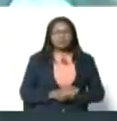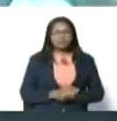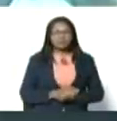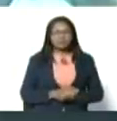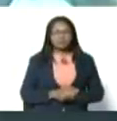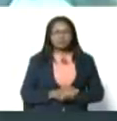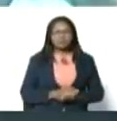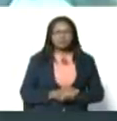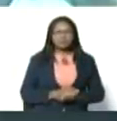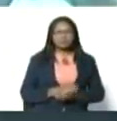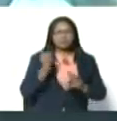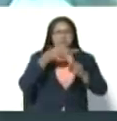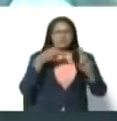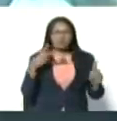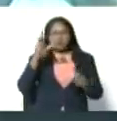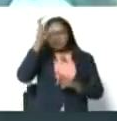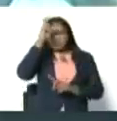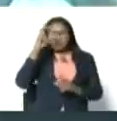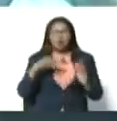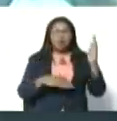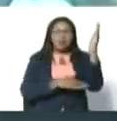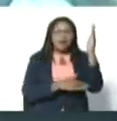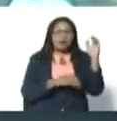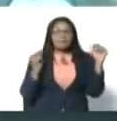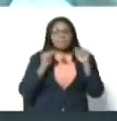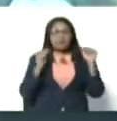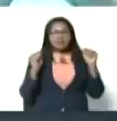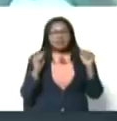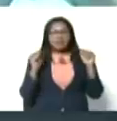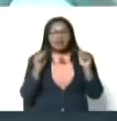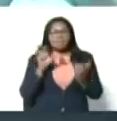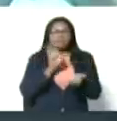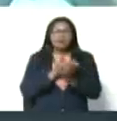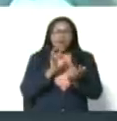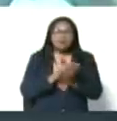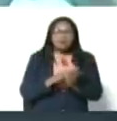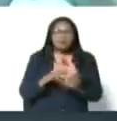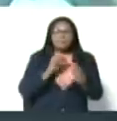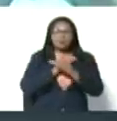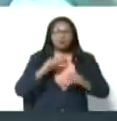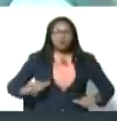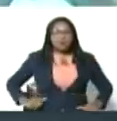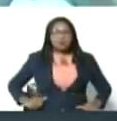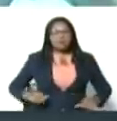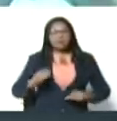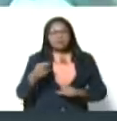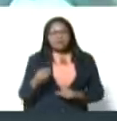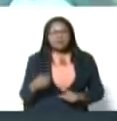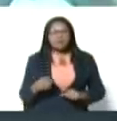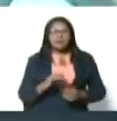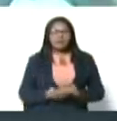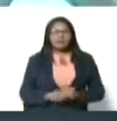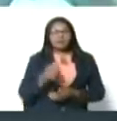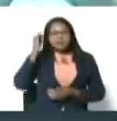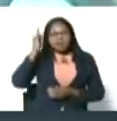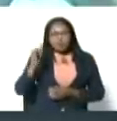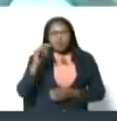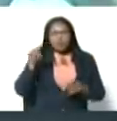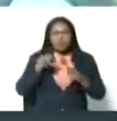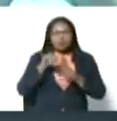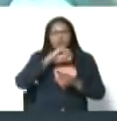Son Amazonas, Falcón, Lara, Mérida, Nueva Esparta, Portuguesa, Sucre, Táchira, Trujillo, Yaracuy y